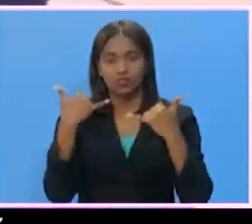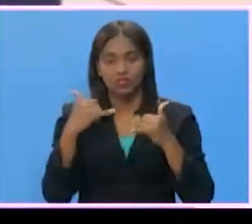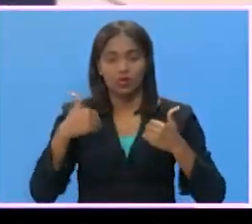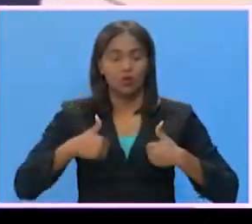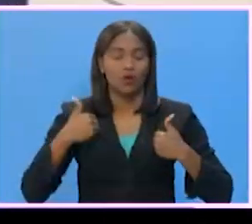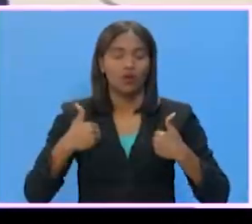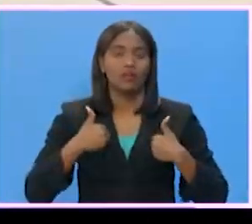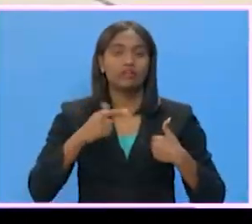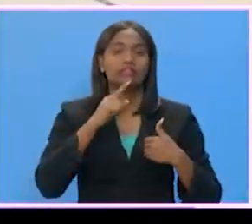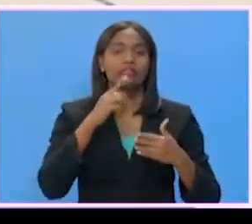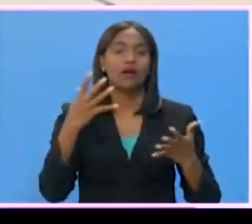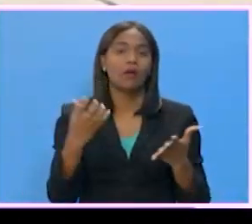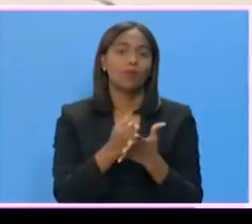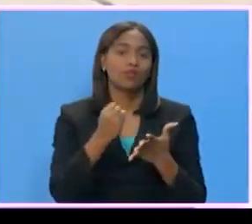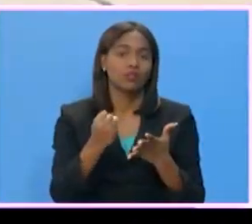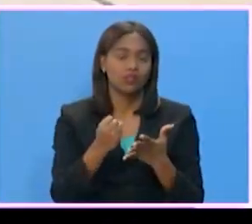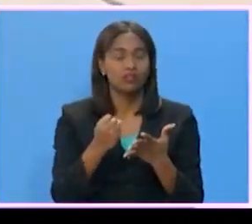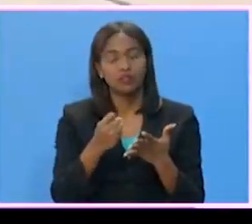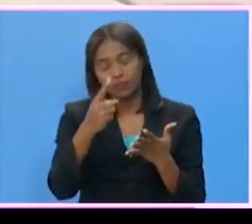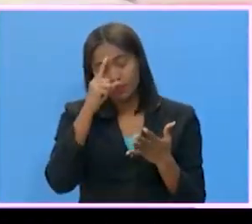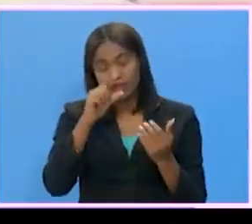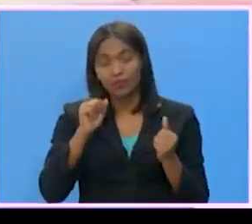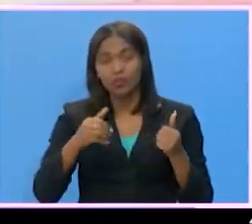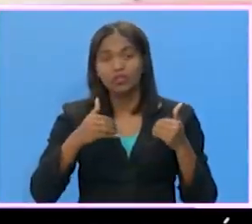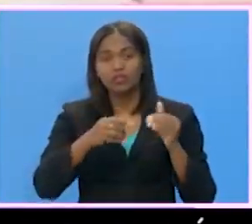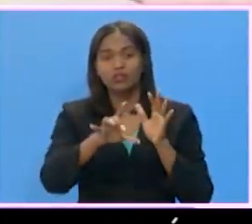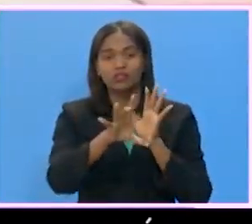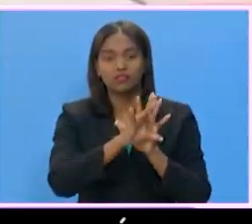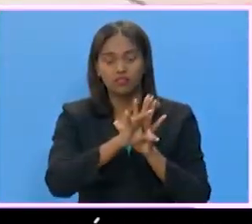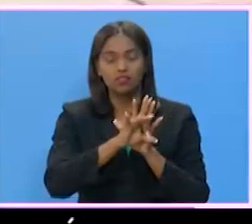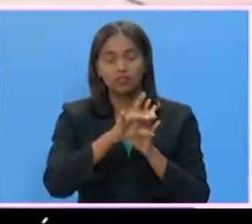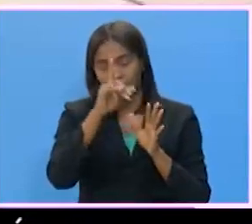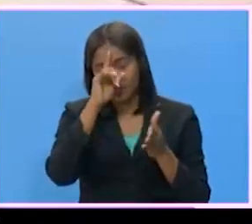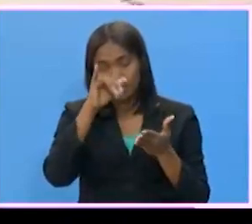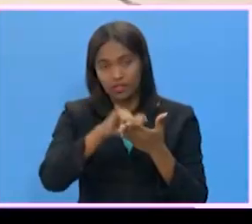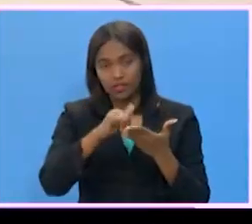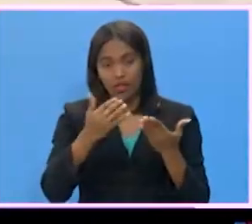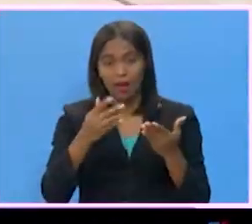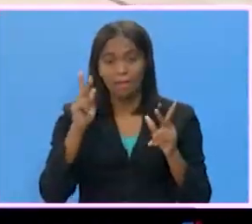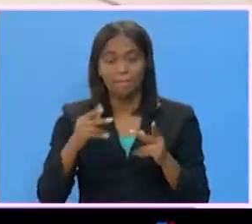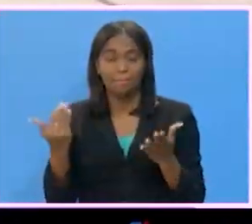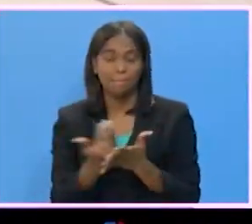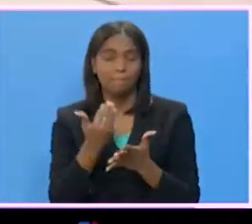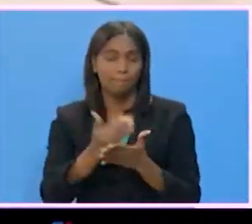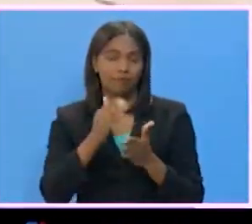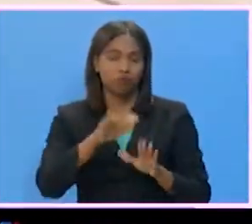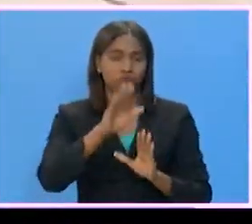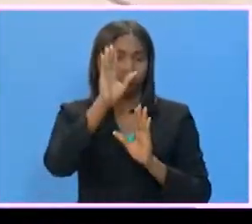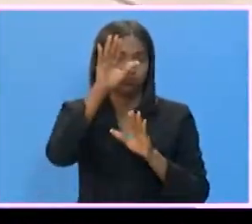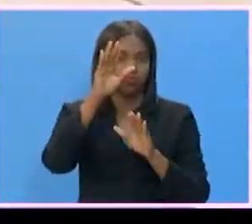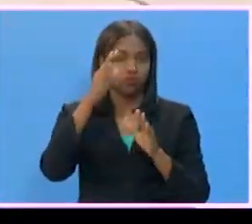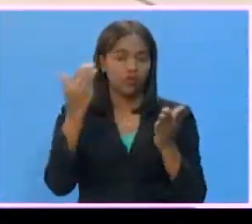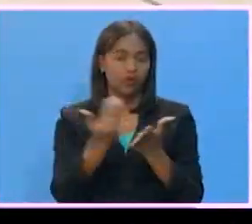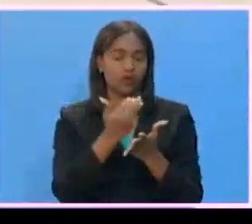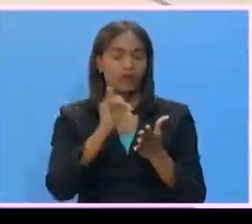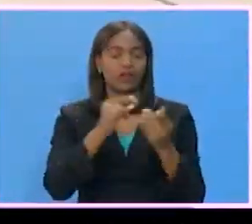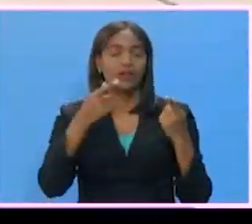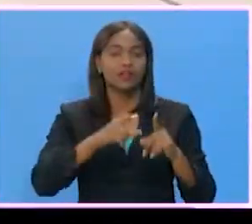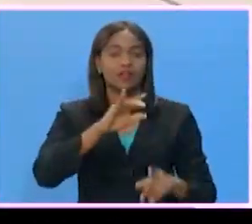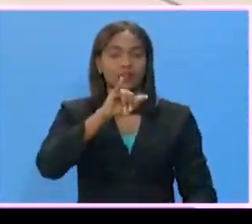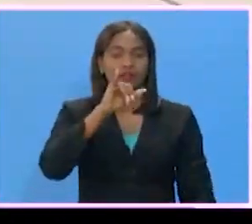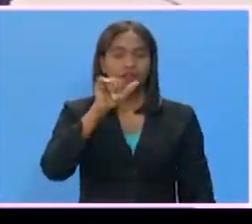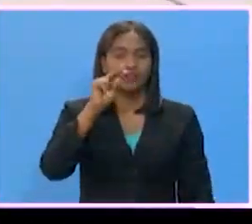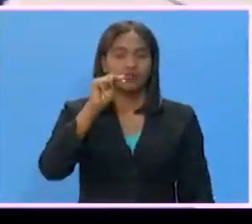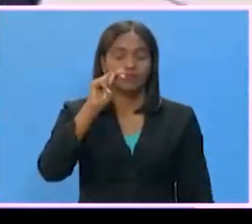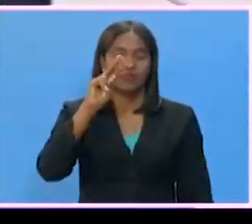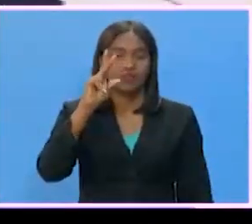jóvenes tuvieron la oportunidad de ser escogidos en este draft de novatos de la Liga Nacional de Baloncesto, como es el caso de Jason Rivera y